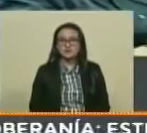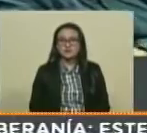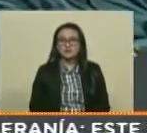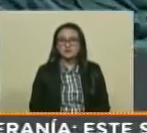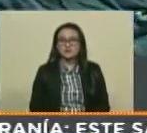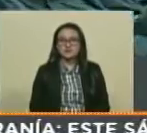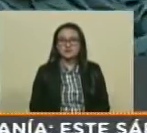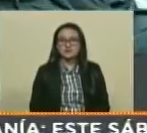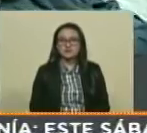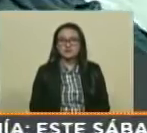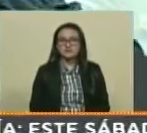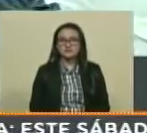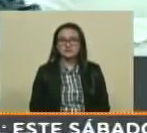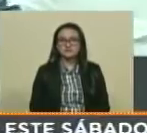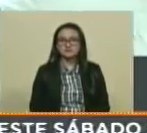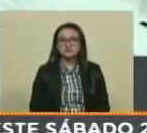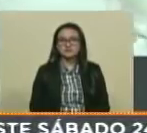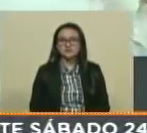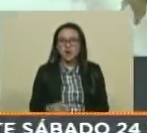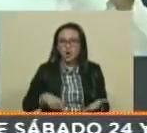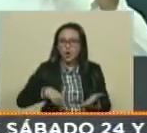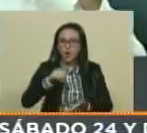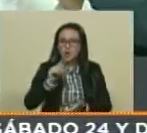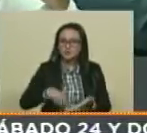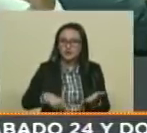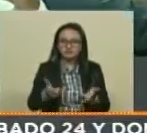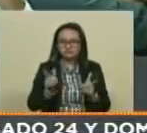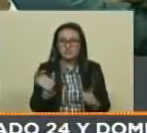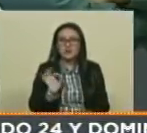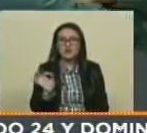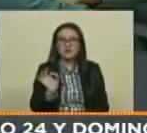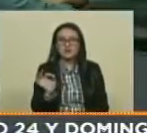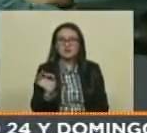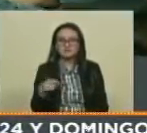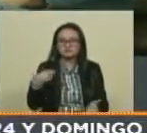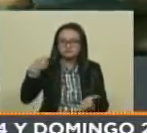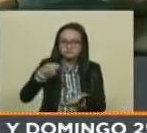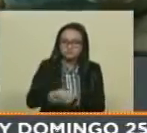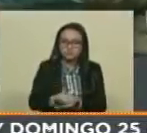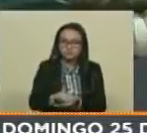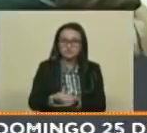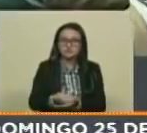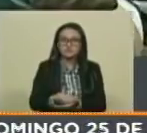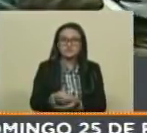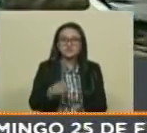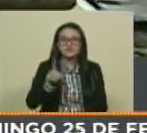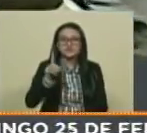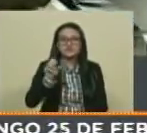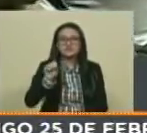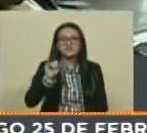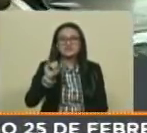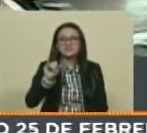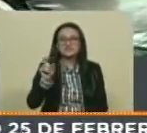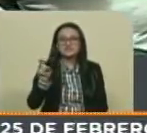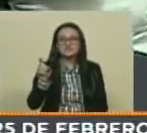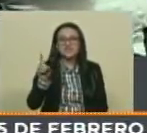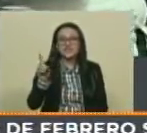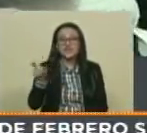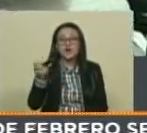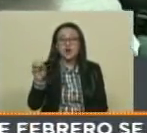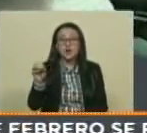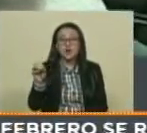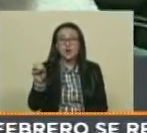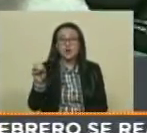trama. Contrato no autorizado de refinanciamiento de Citgo. Ahorita hay defensores a patadas de